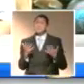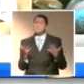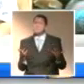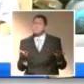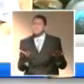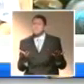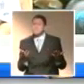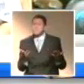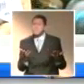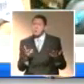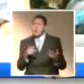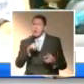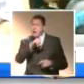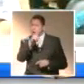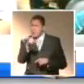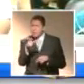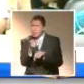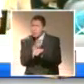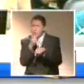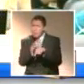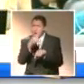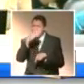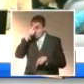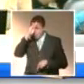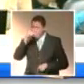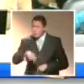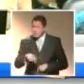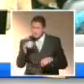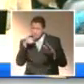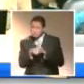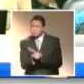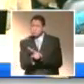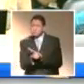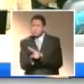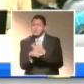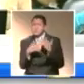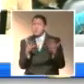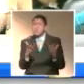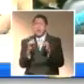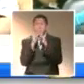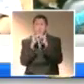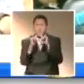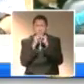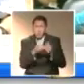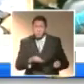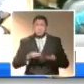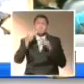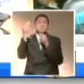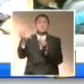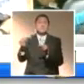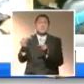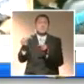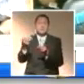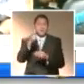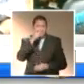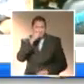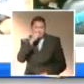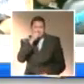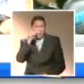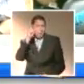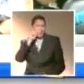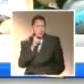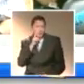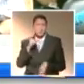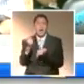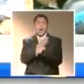de toda la nación. A la nación le interesa saber el tamaño de las intervenciones del gobierno cubano